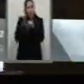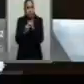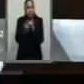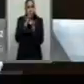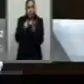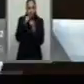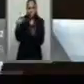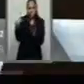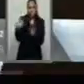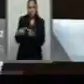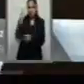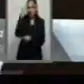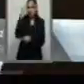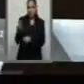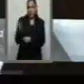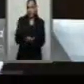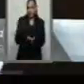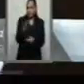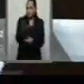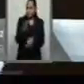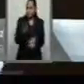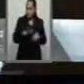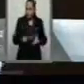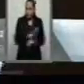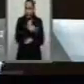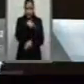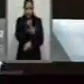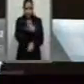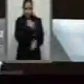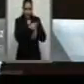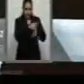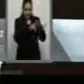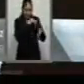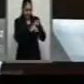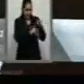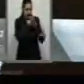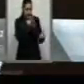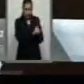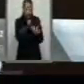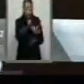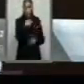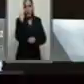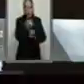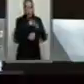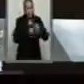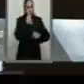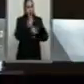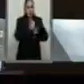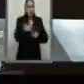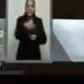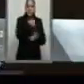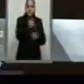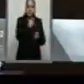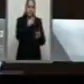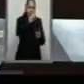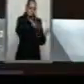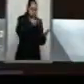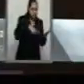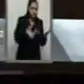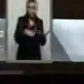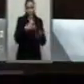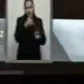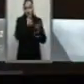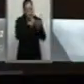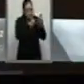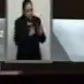tiempo. Esta reforma tiene años analizándose. Se ha estudiado y se ha debatido, más aún que otras